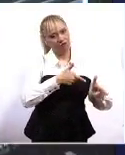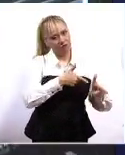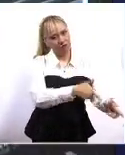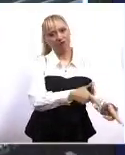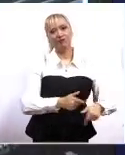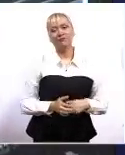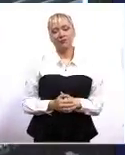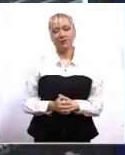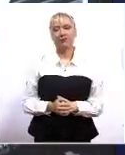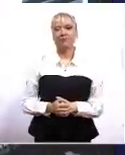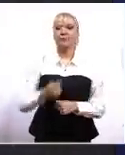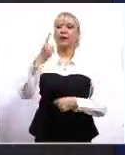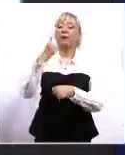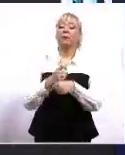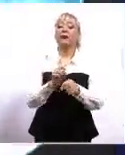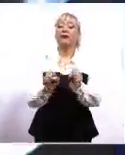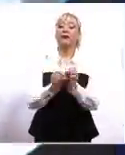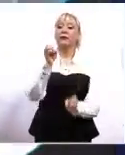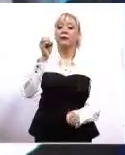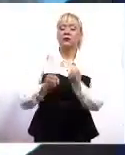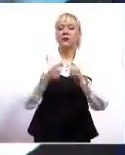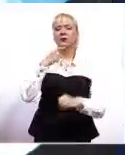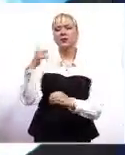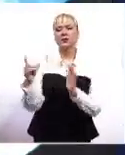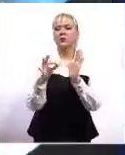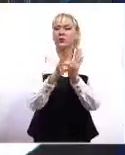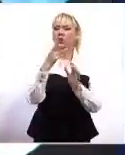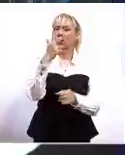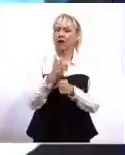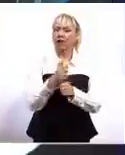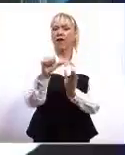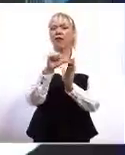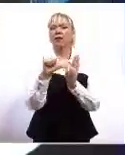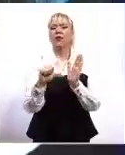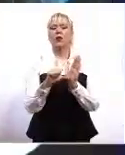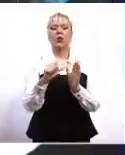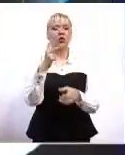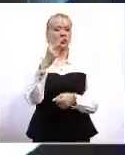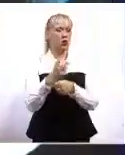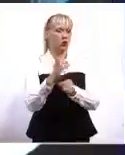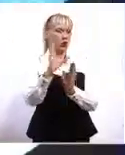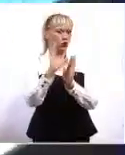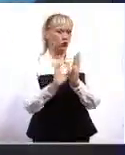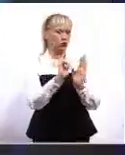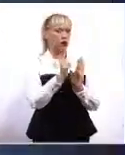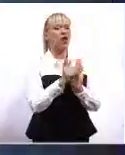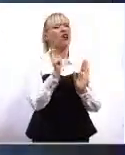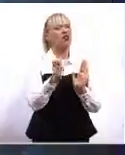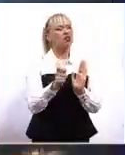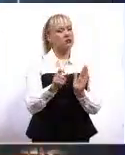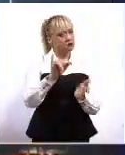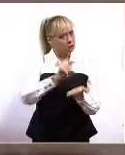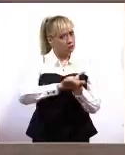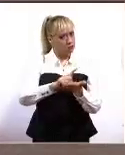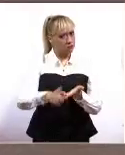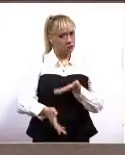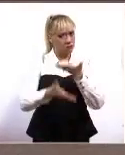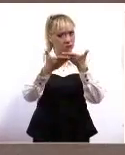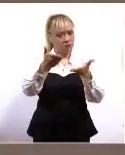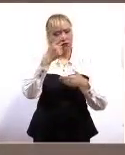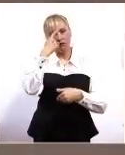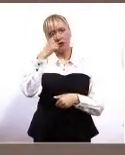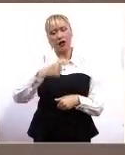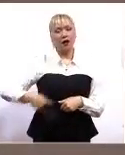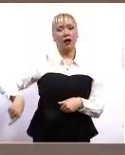La primera sala de la Corte también estableció que la fracción octava del artículo 2 constitucional garantiza el derecho de acceso pleno a la jurisdicción